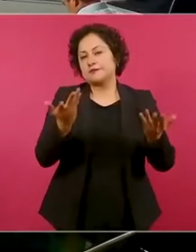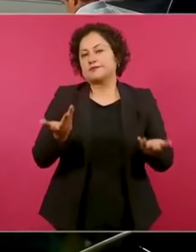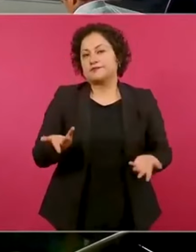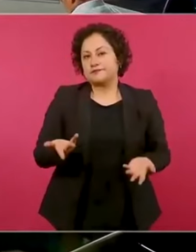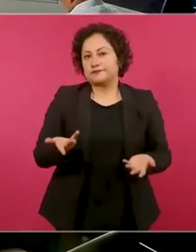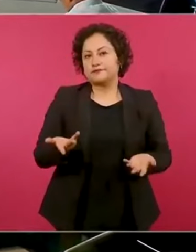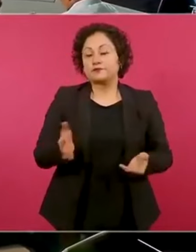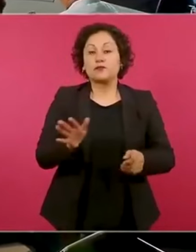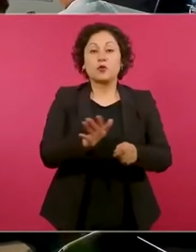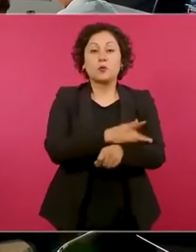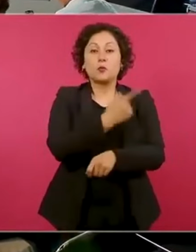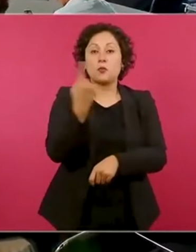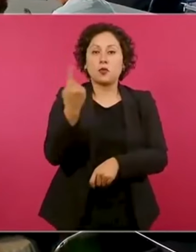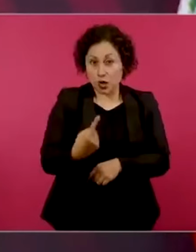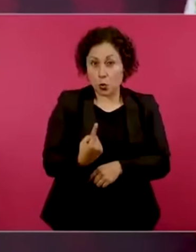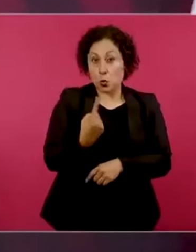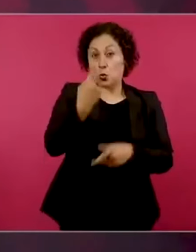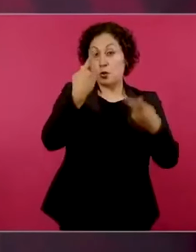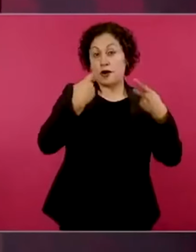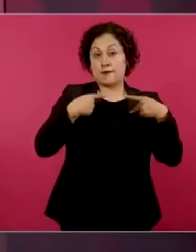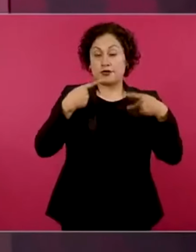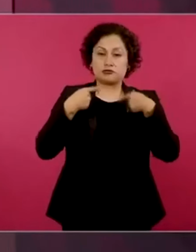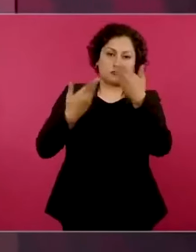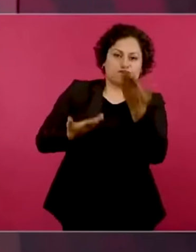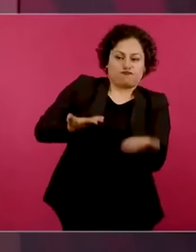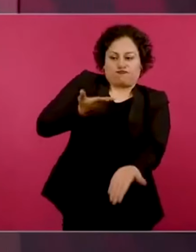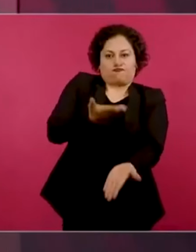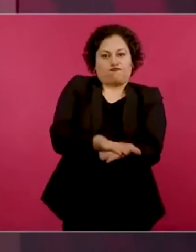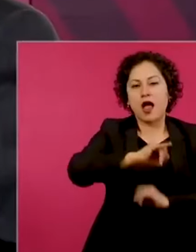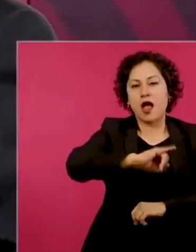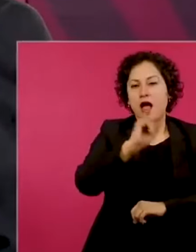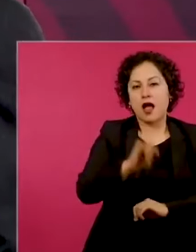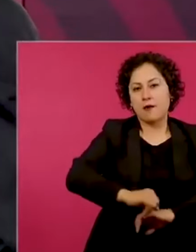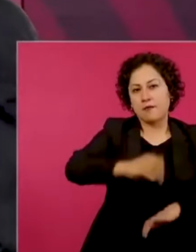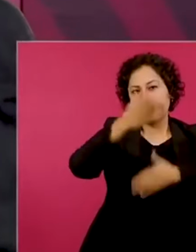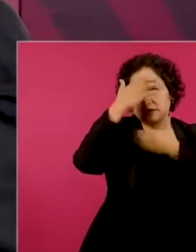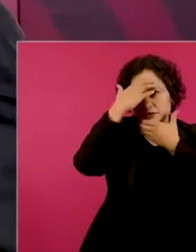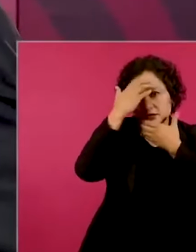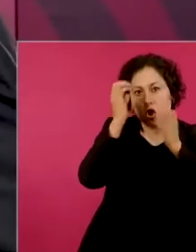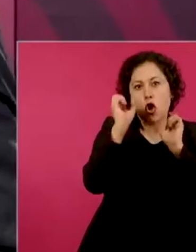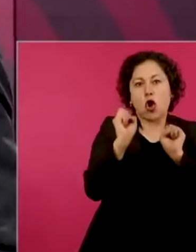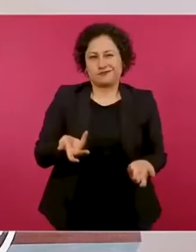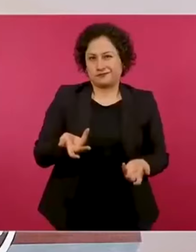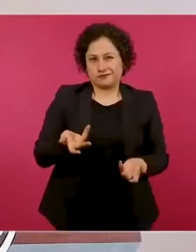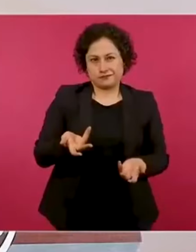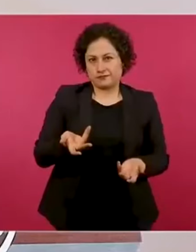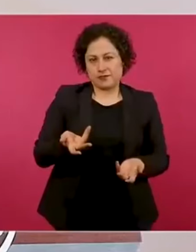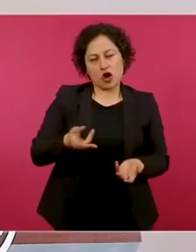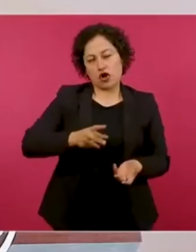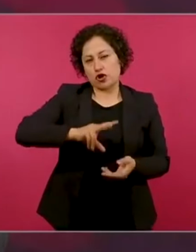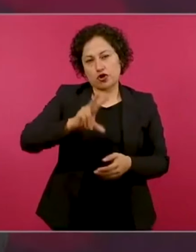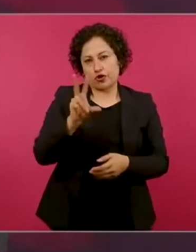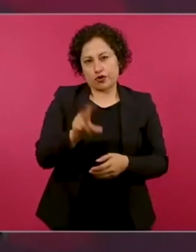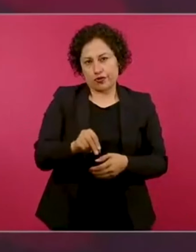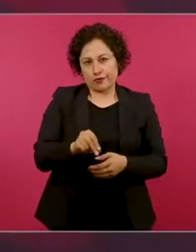planteamiento ni va encapuchado ni está grabando. Aquí adicionalmente